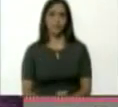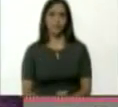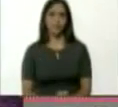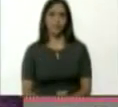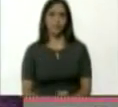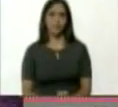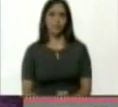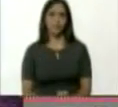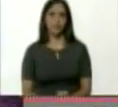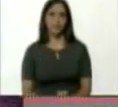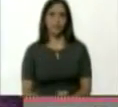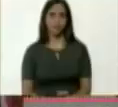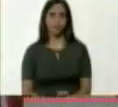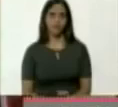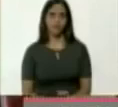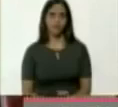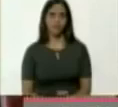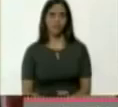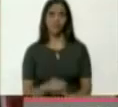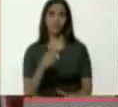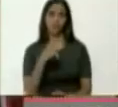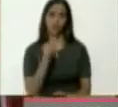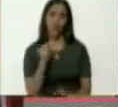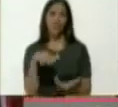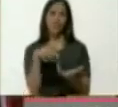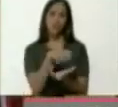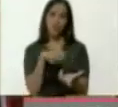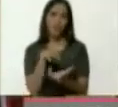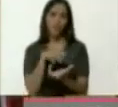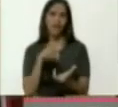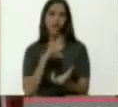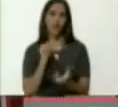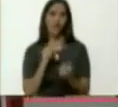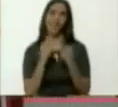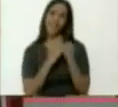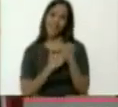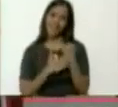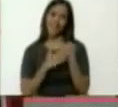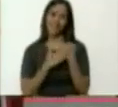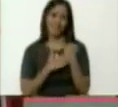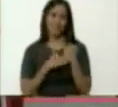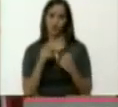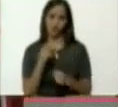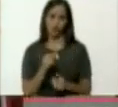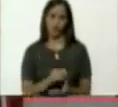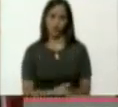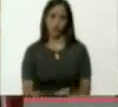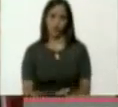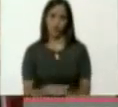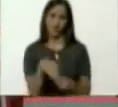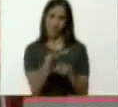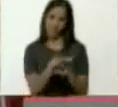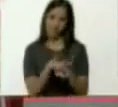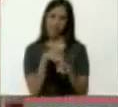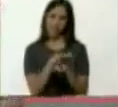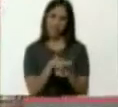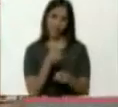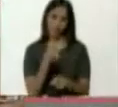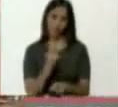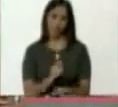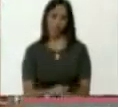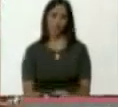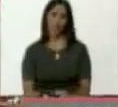Está justificándolo, ¿no? No, el problema no es que lo justifique. El problema es en